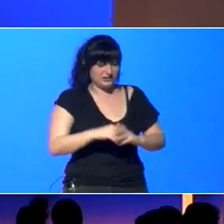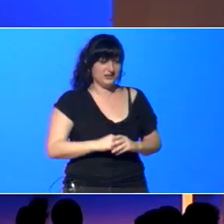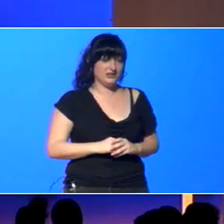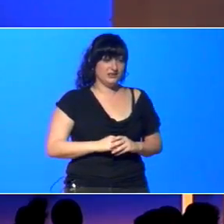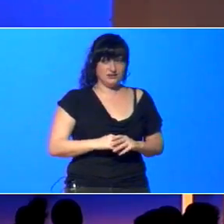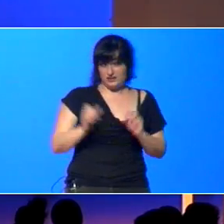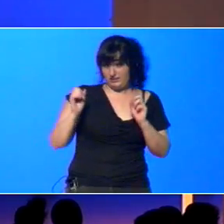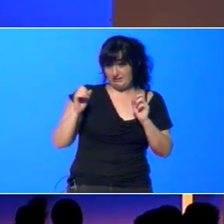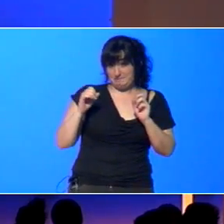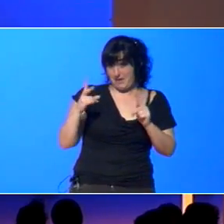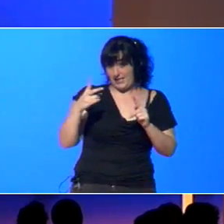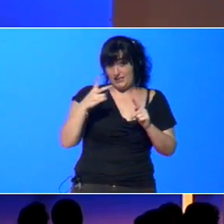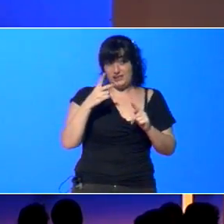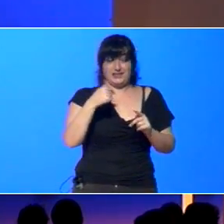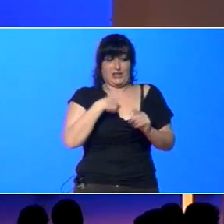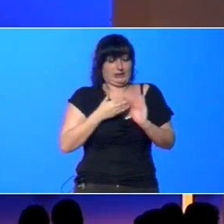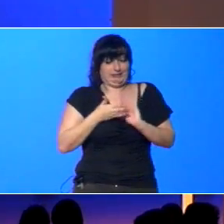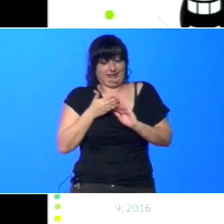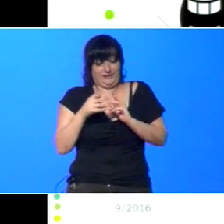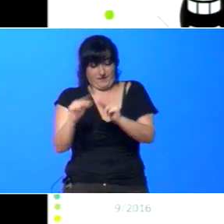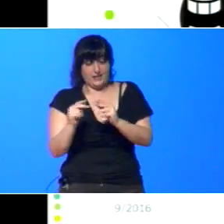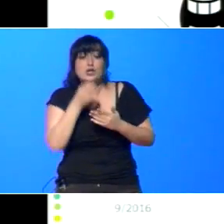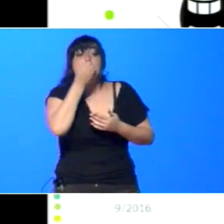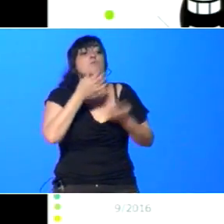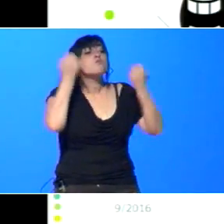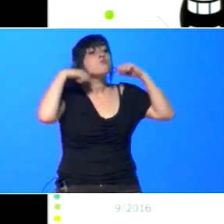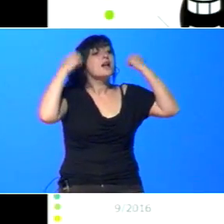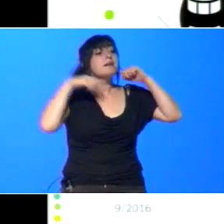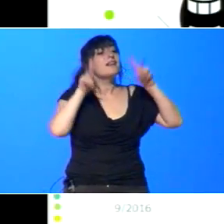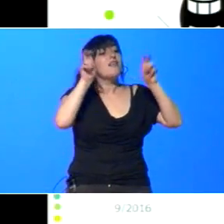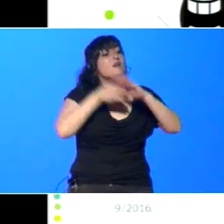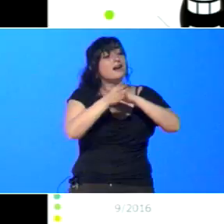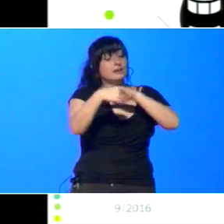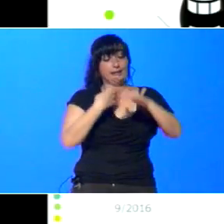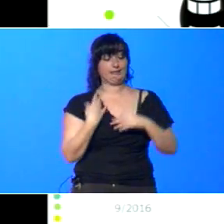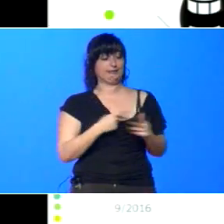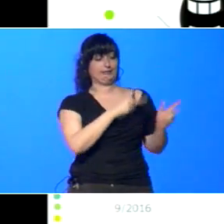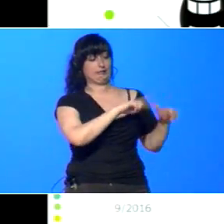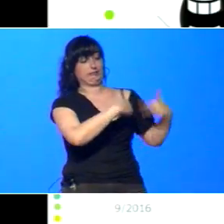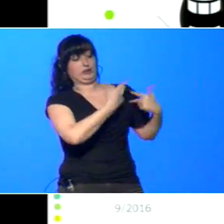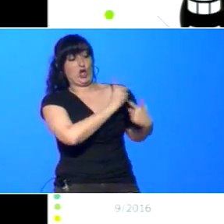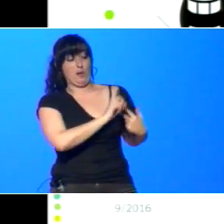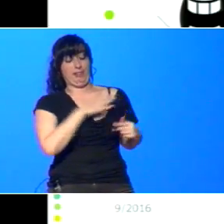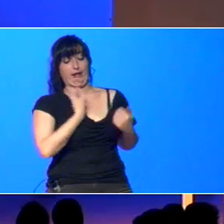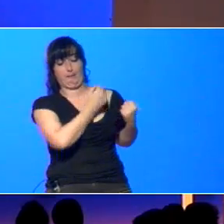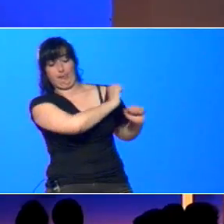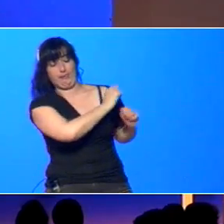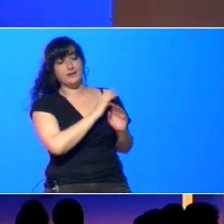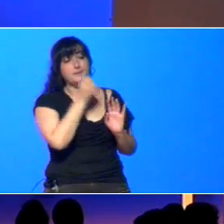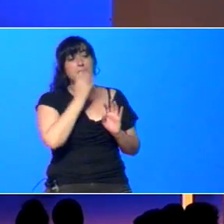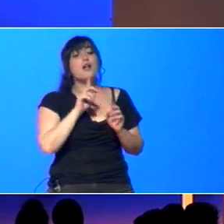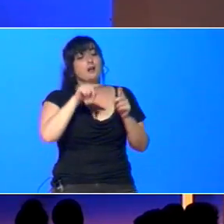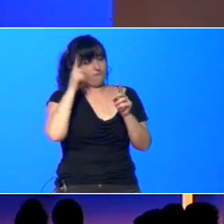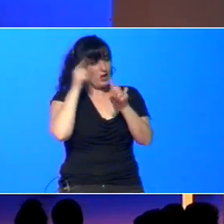¿Vale? Me tengo que ir. Entonces, una buena práctica de accesibilidad, que no me deja José Manuel casi. Esto luego para el debate.